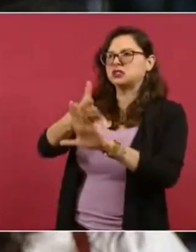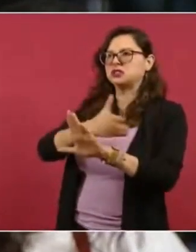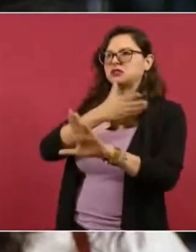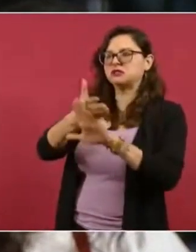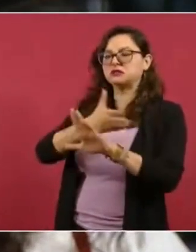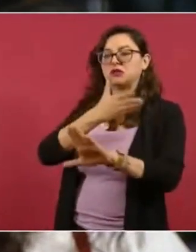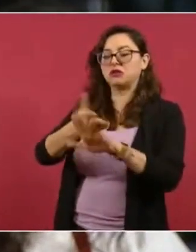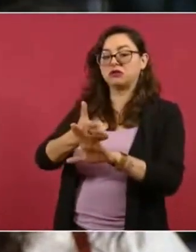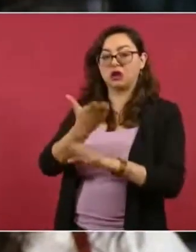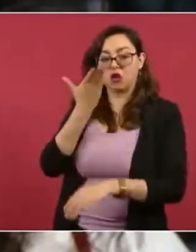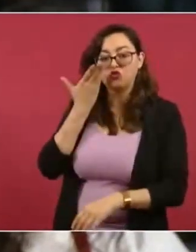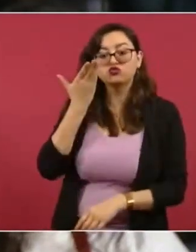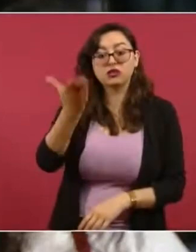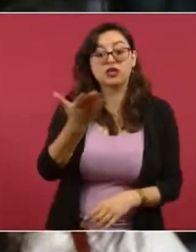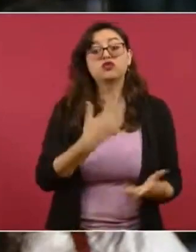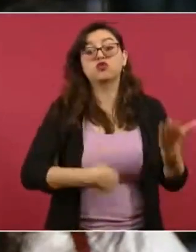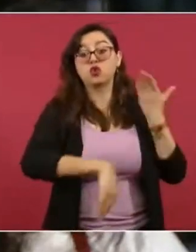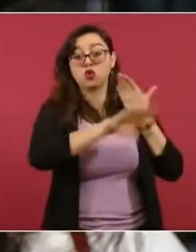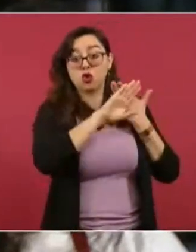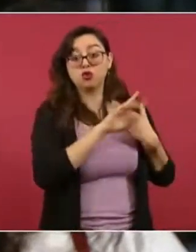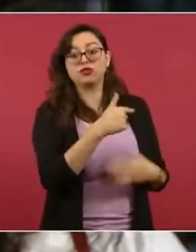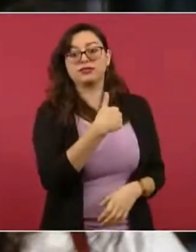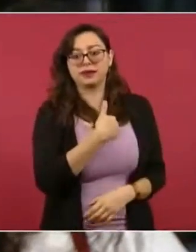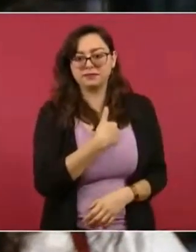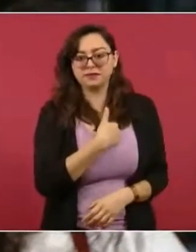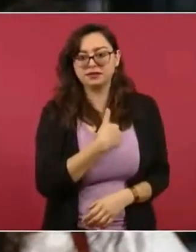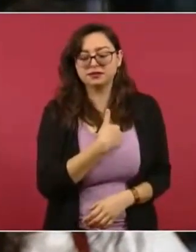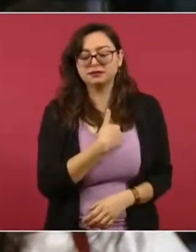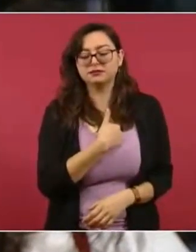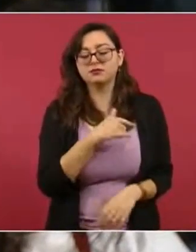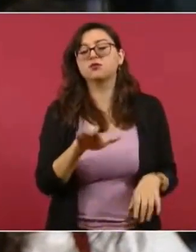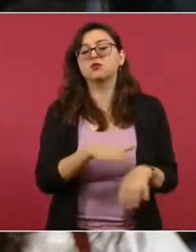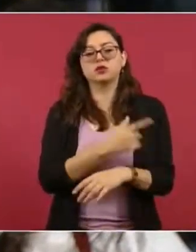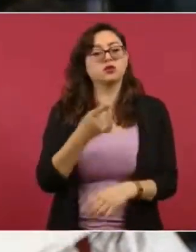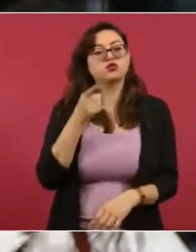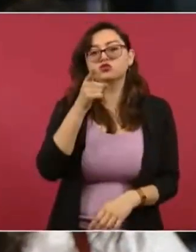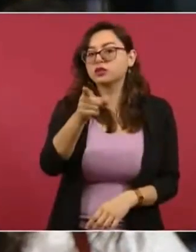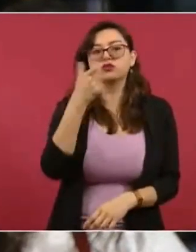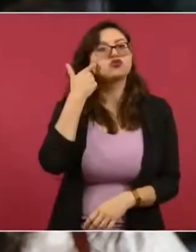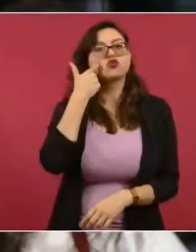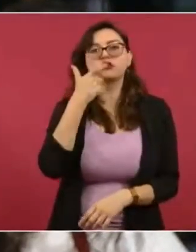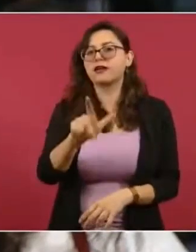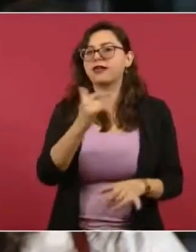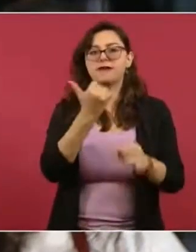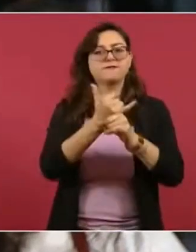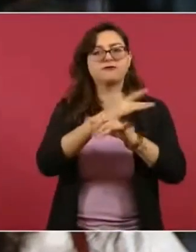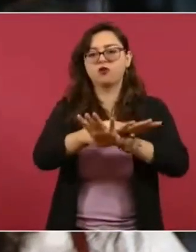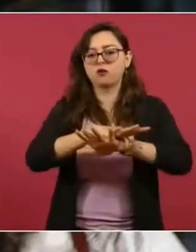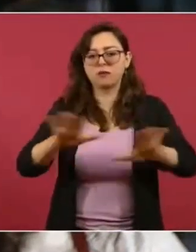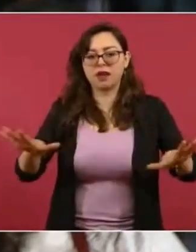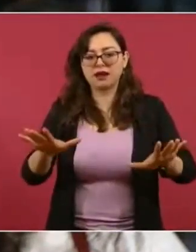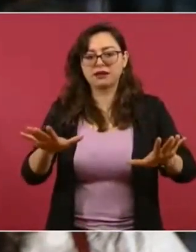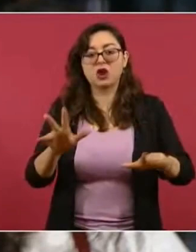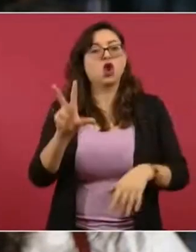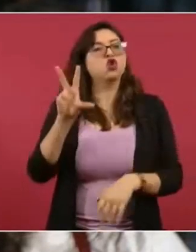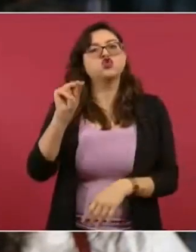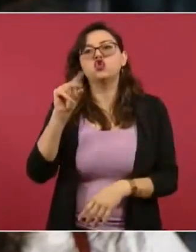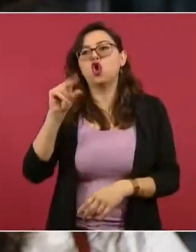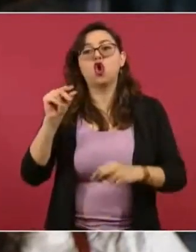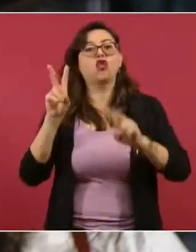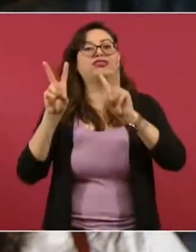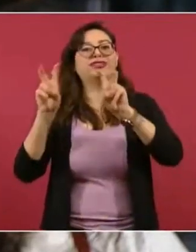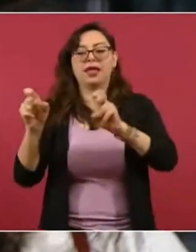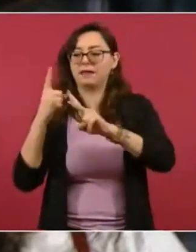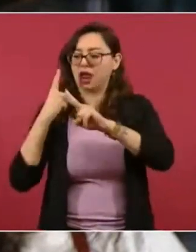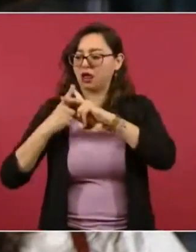el el de las políticas públicas no los números no lo que se hace y que yo creo que es muy bueno que